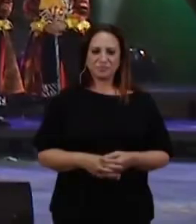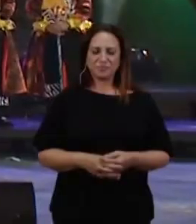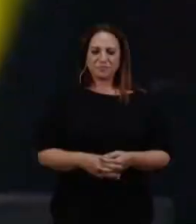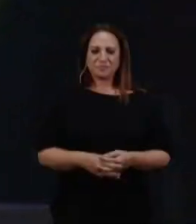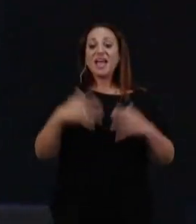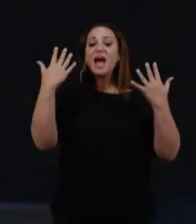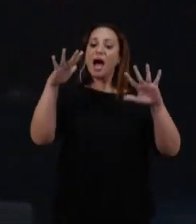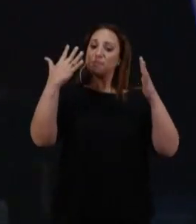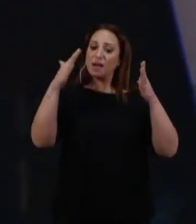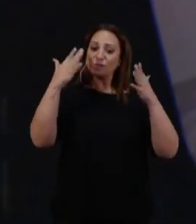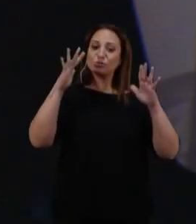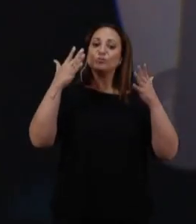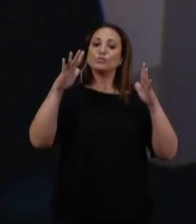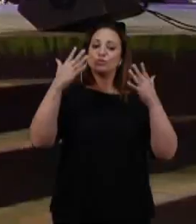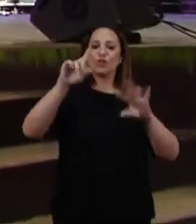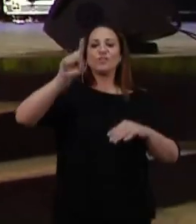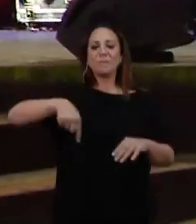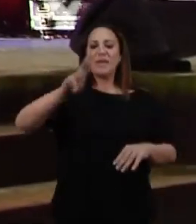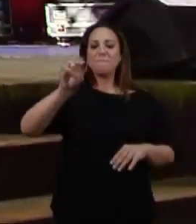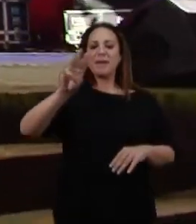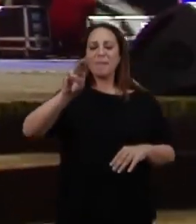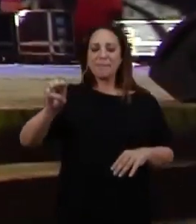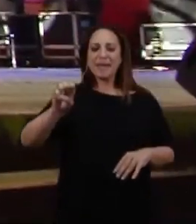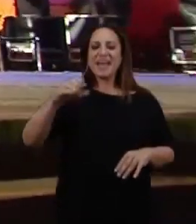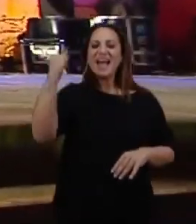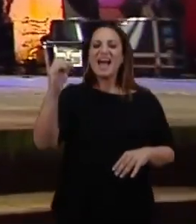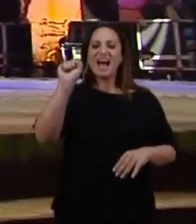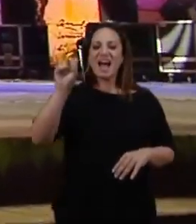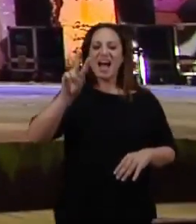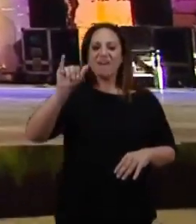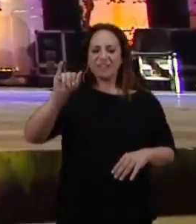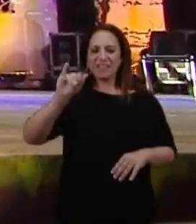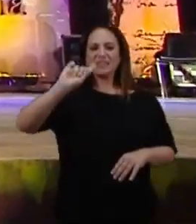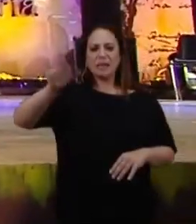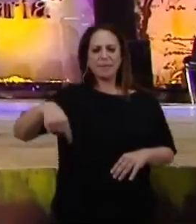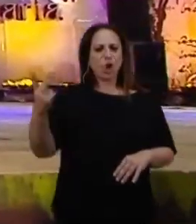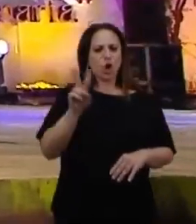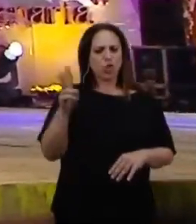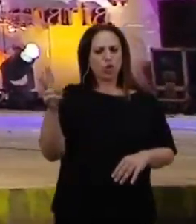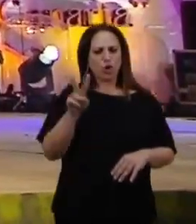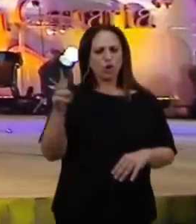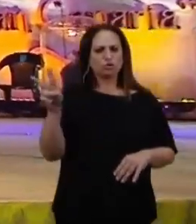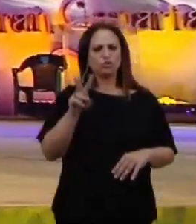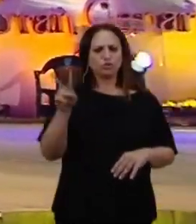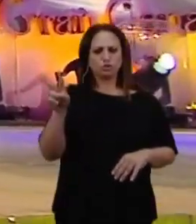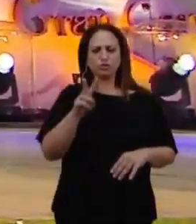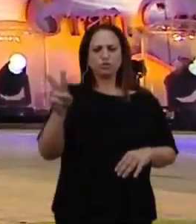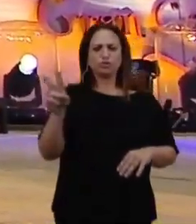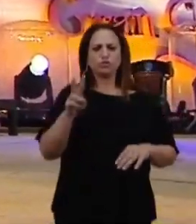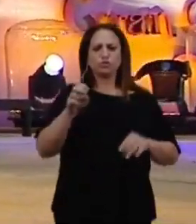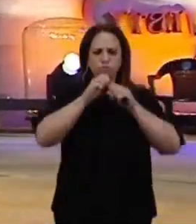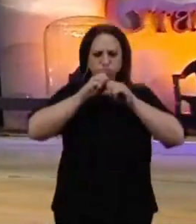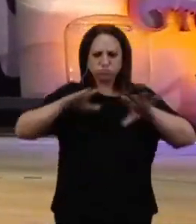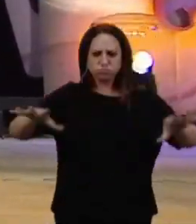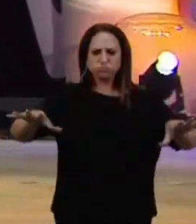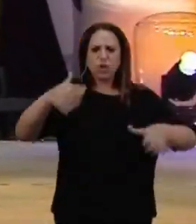El aplauso también para Pepe Aguilar, para Javi Falero, que llevan no solamente dando cobertura de este concurso, sino,